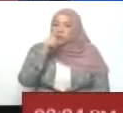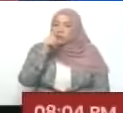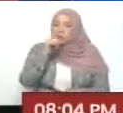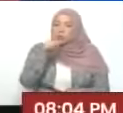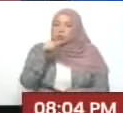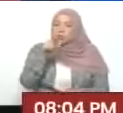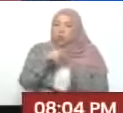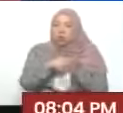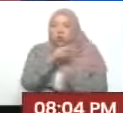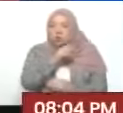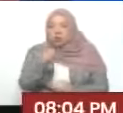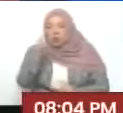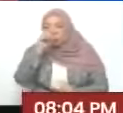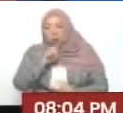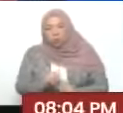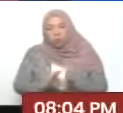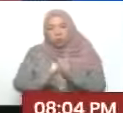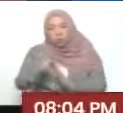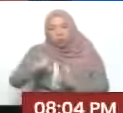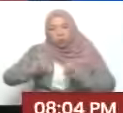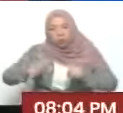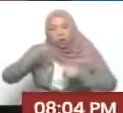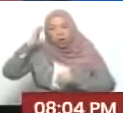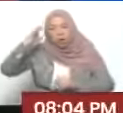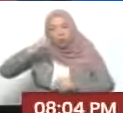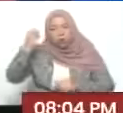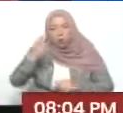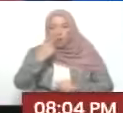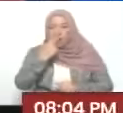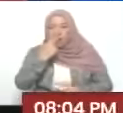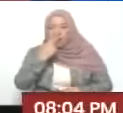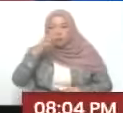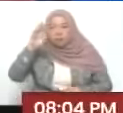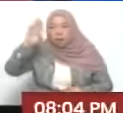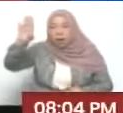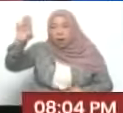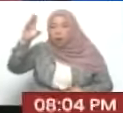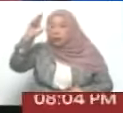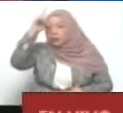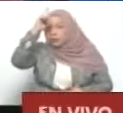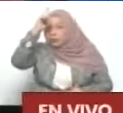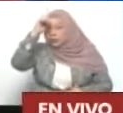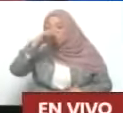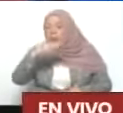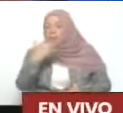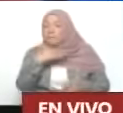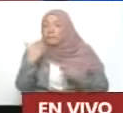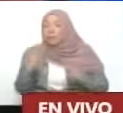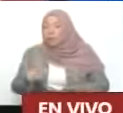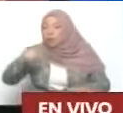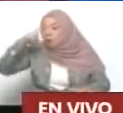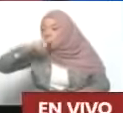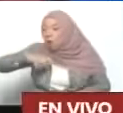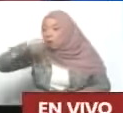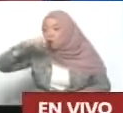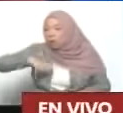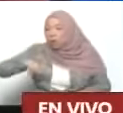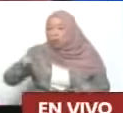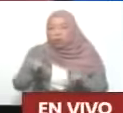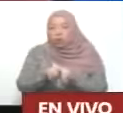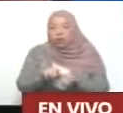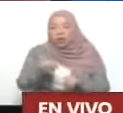en Europa surgió el nazismo, el fascismo y el franquismo, casi en la misma época